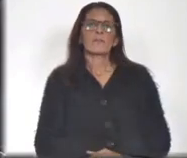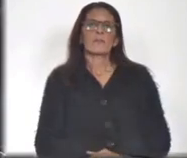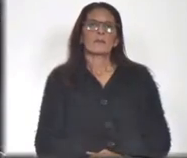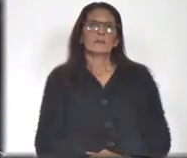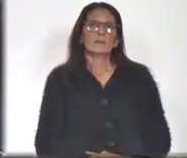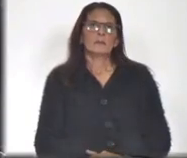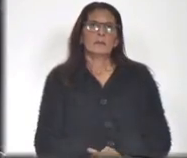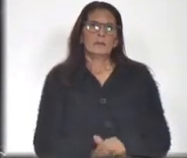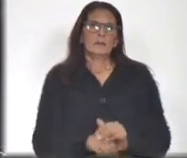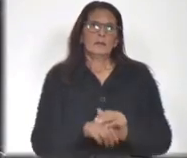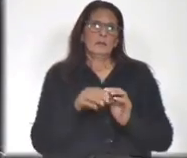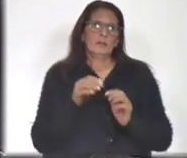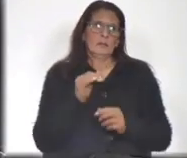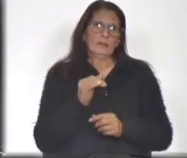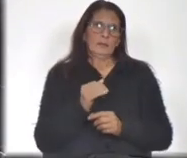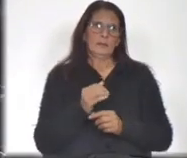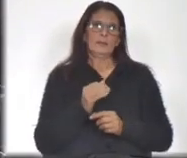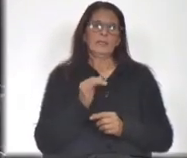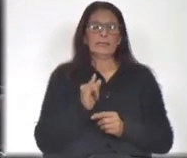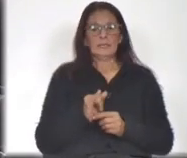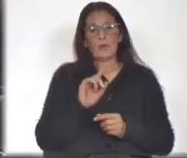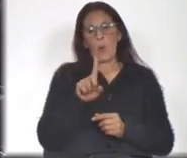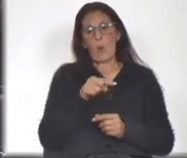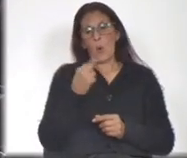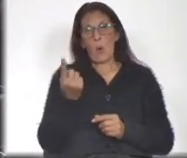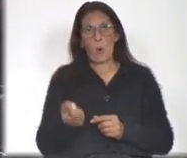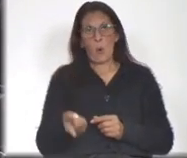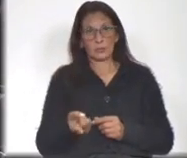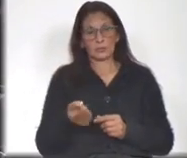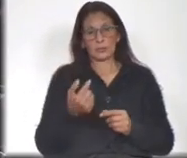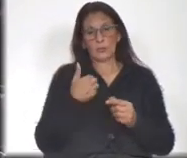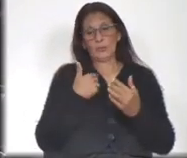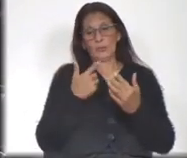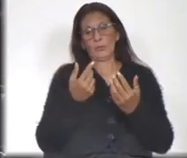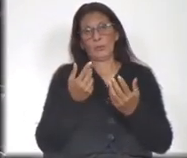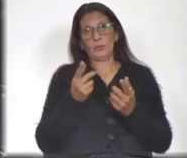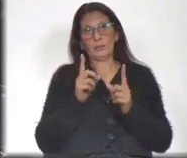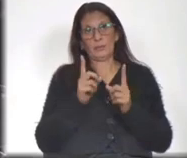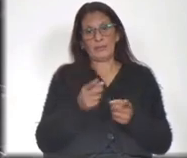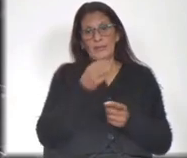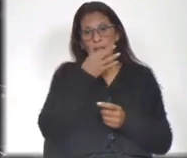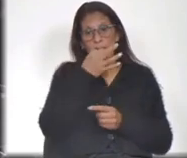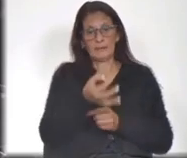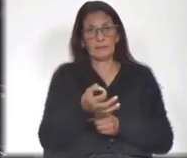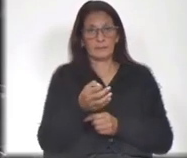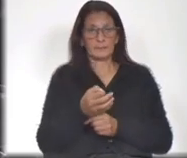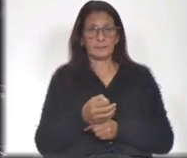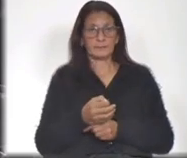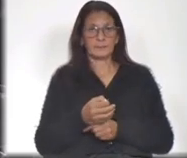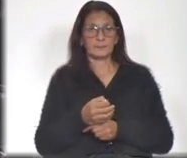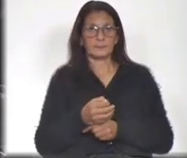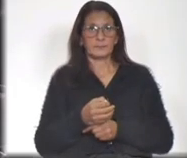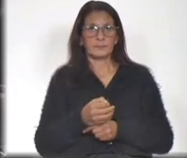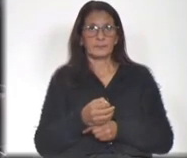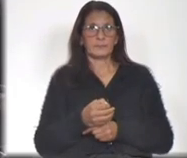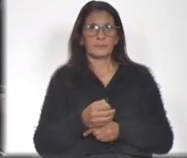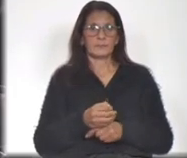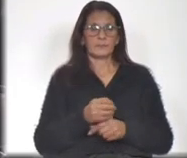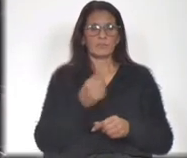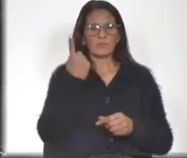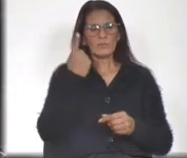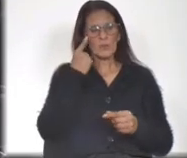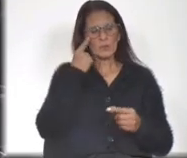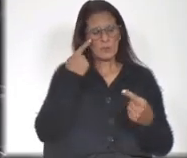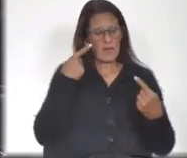Y en este tramo, otra cosa que nos interesa resaltar de lo que ha quedado aquí, es una